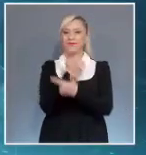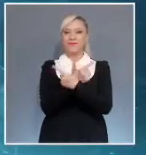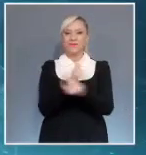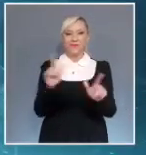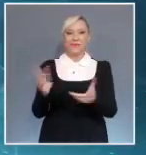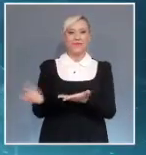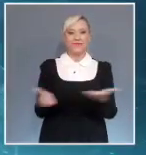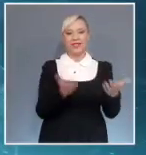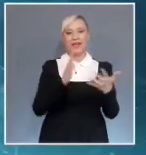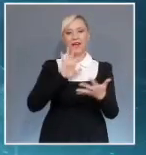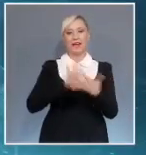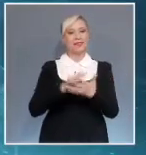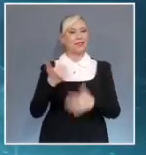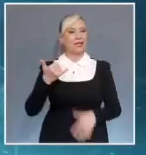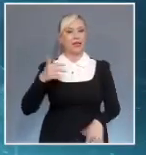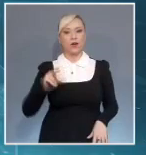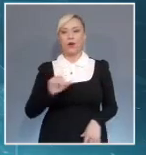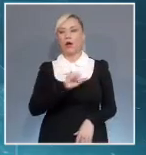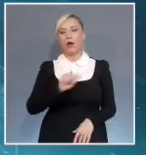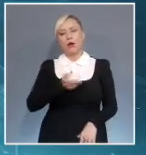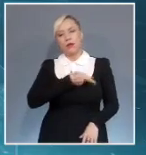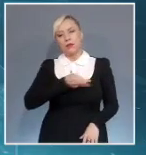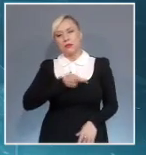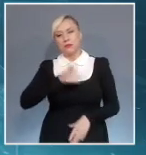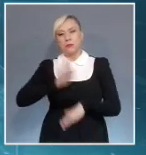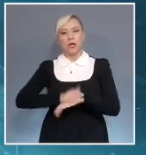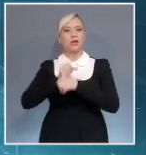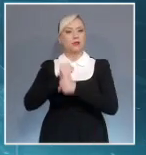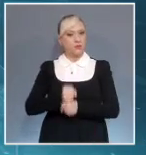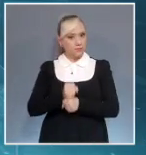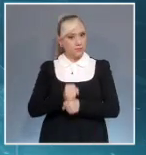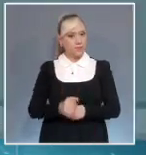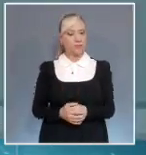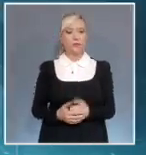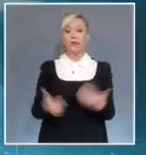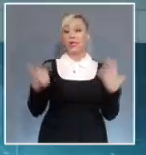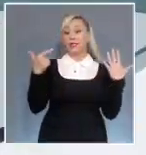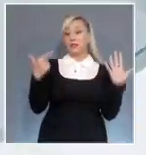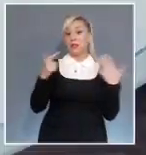Solo 7 países han regulado la eutanasia.